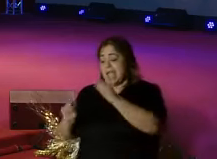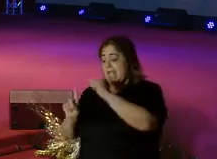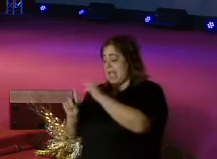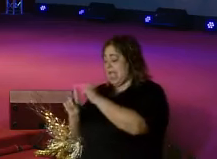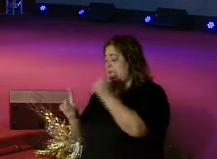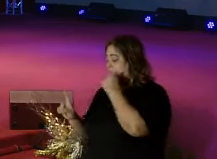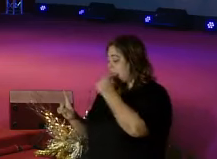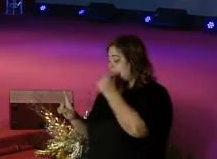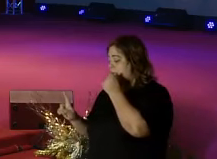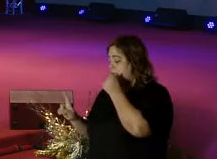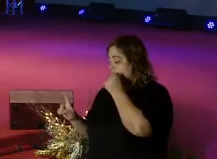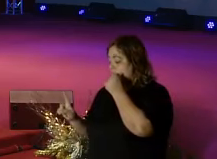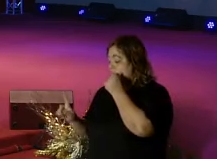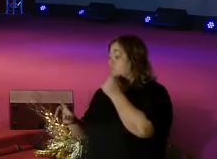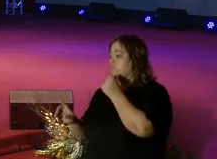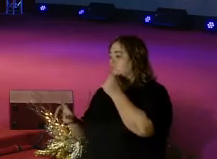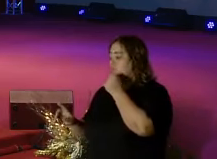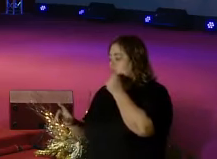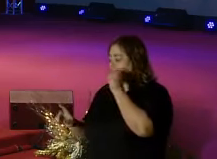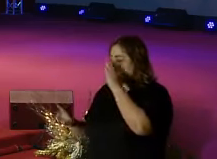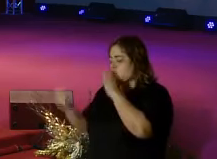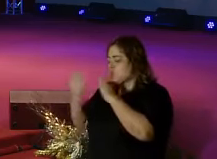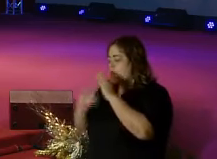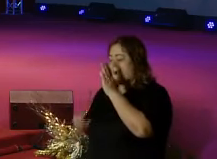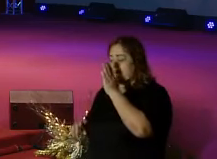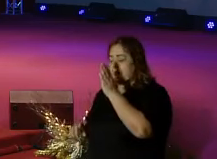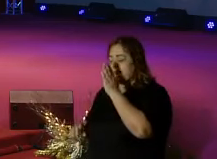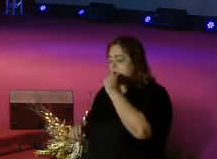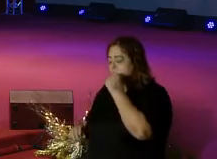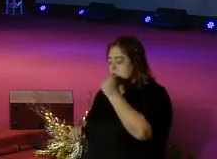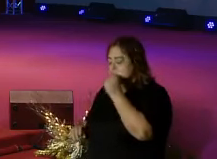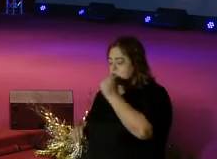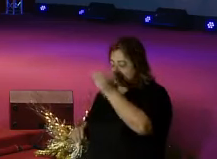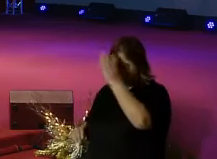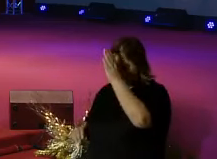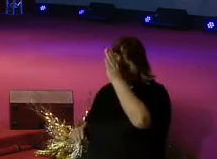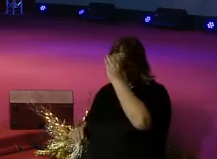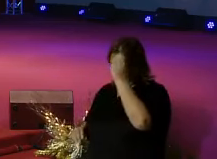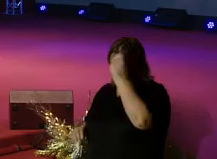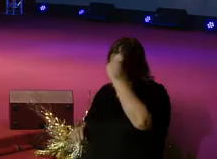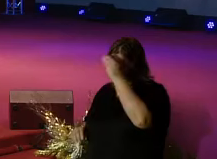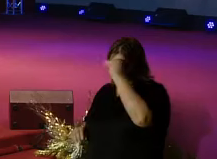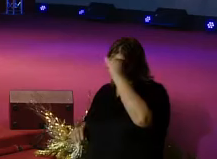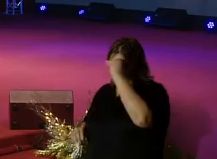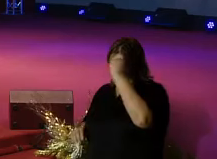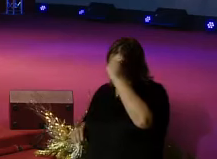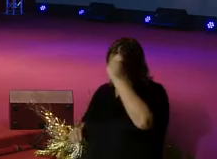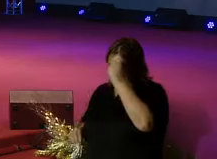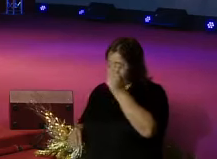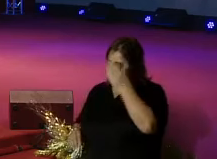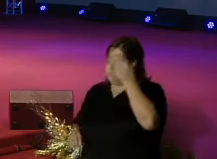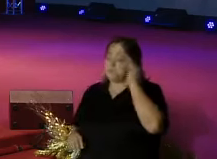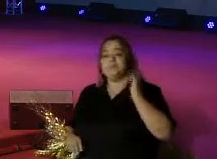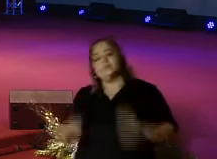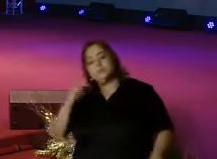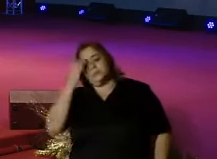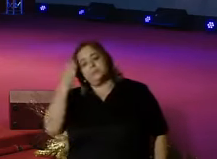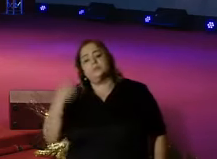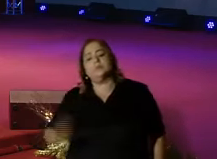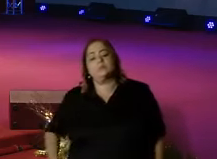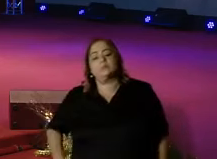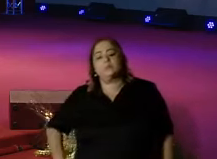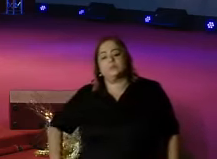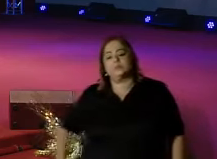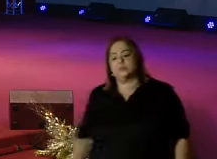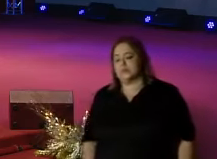iban a ser testigos, a los que realmente tenían. Los que estaban afuera estaban llorando porque algunos los contrataron para llorar.